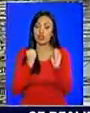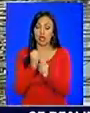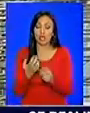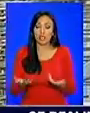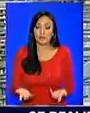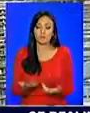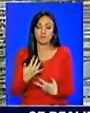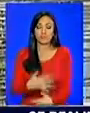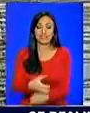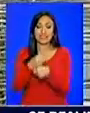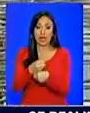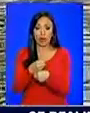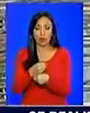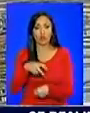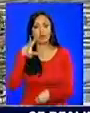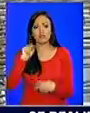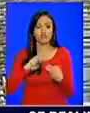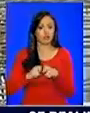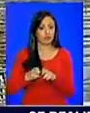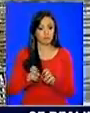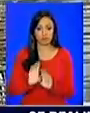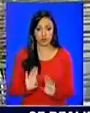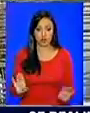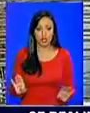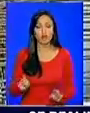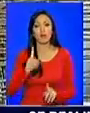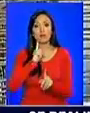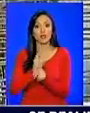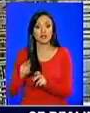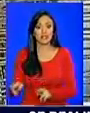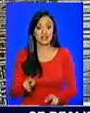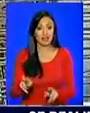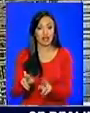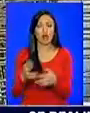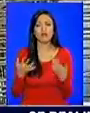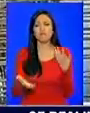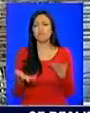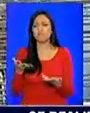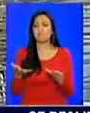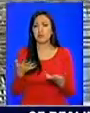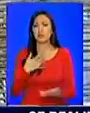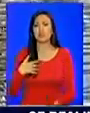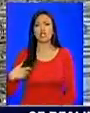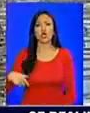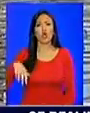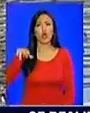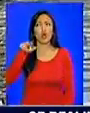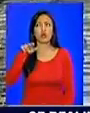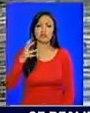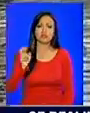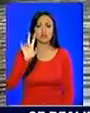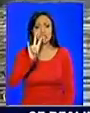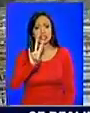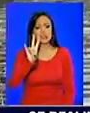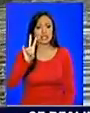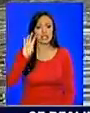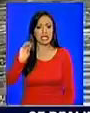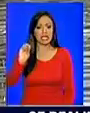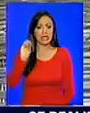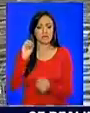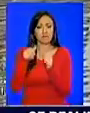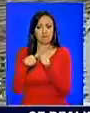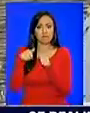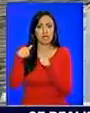muy seguro. No hemos tenido inconveniente en este momento. Vamos a embaular el río, son 750, 770 metros de embaulado que